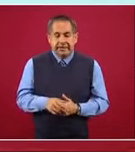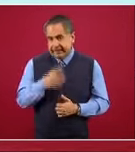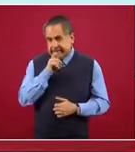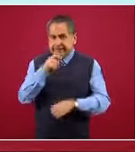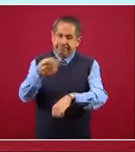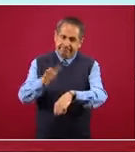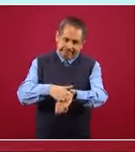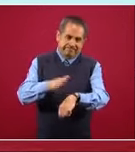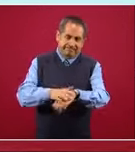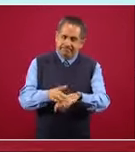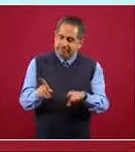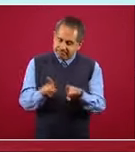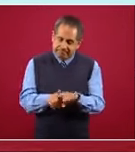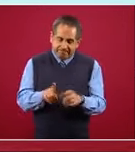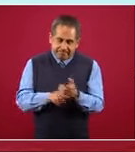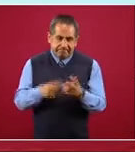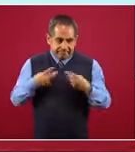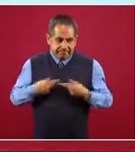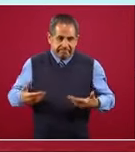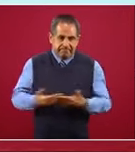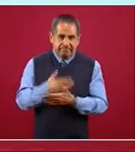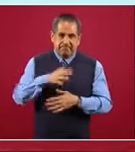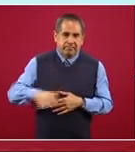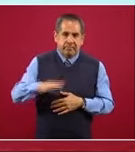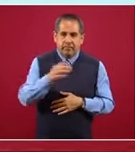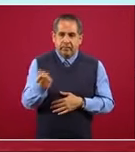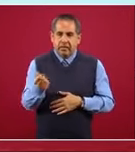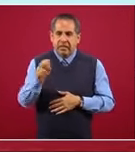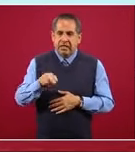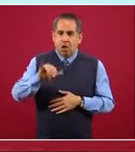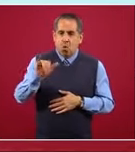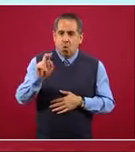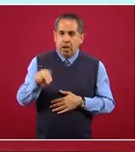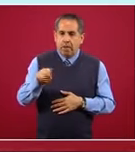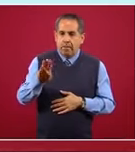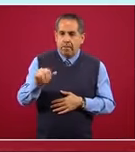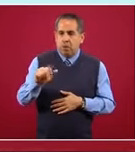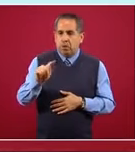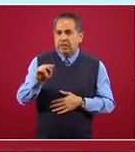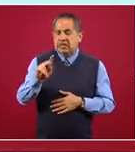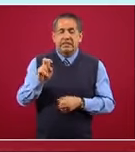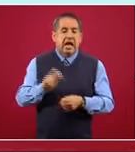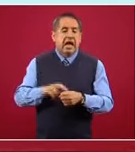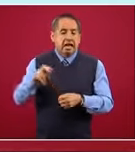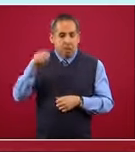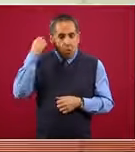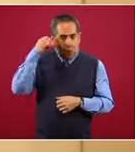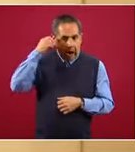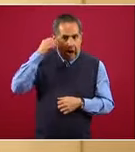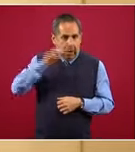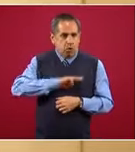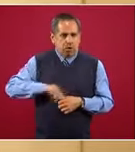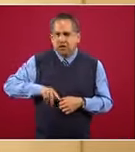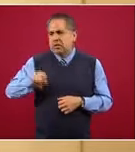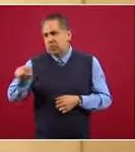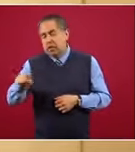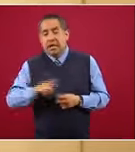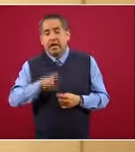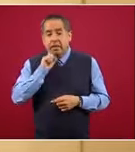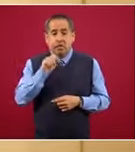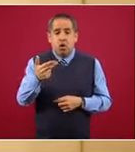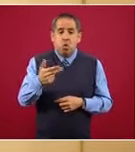un llamado a los habitantes de San Juan Bautista Tuxtepec, del mismo municipio de Oaxaca y de Huajuapan